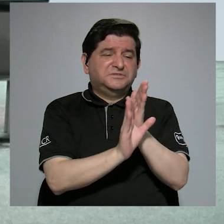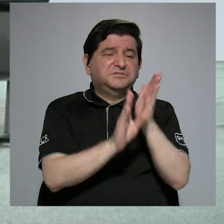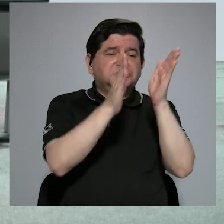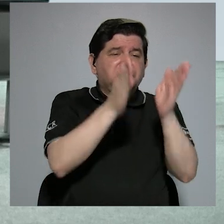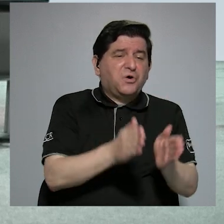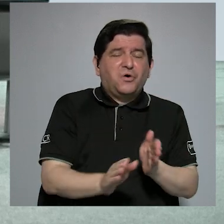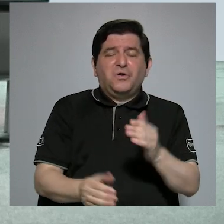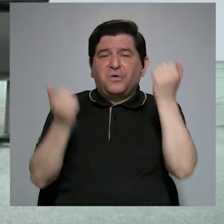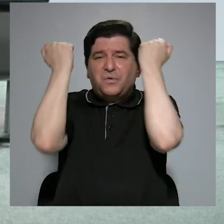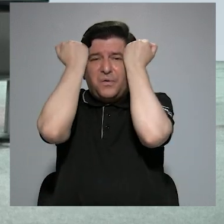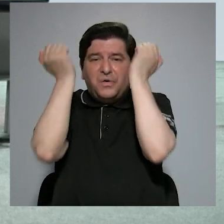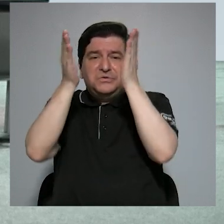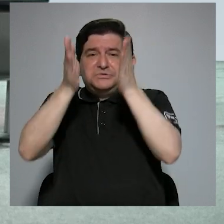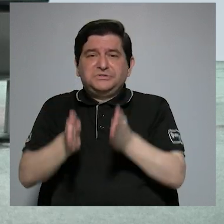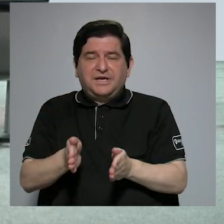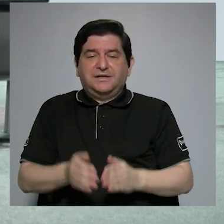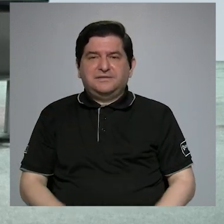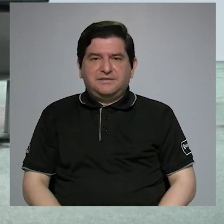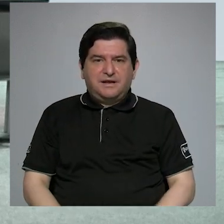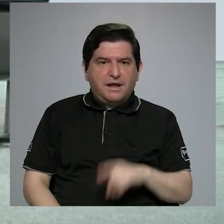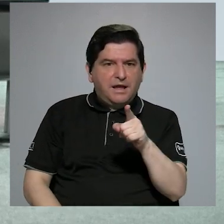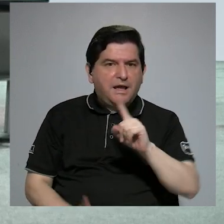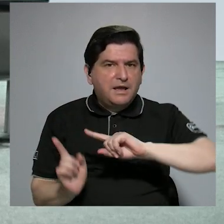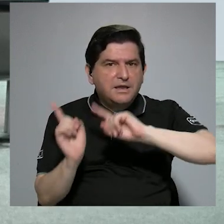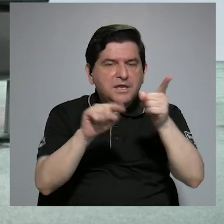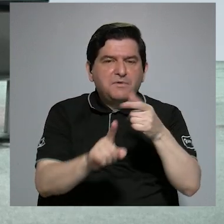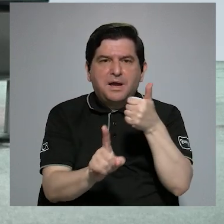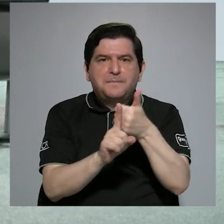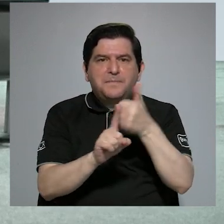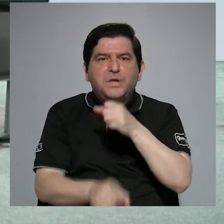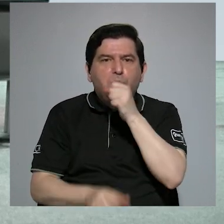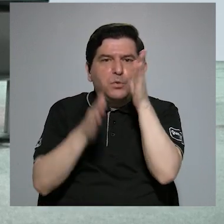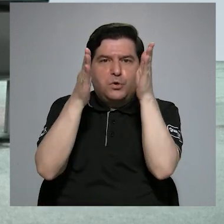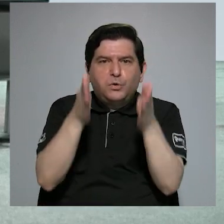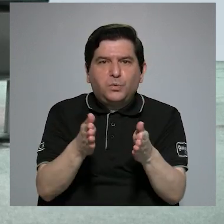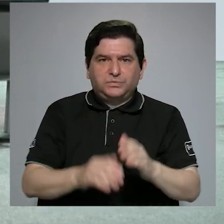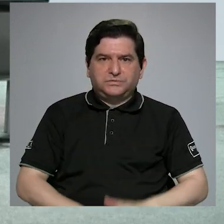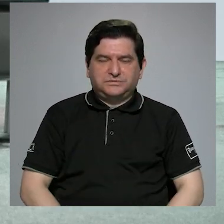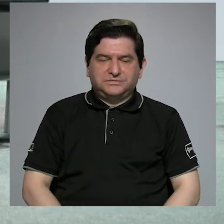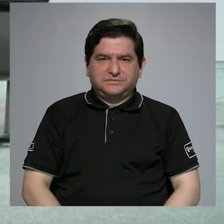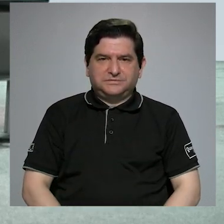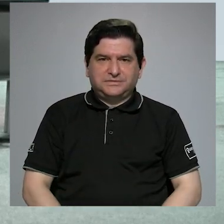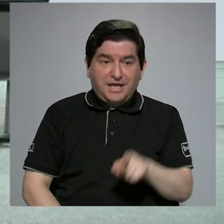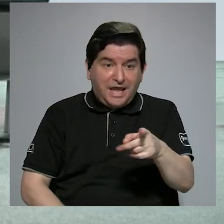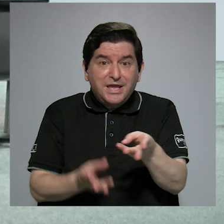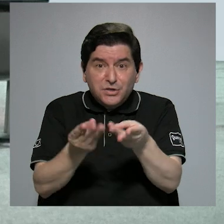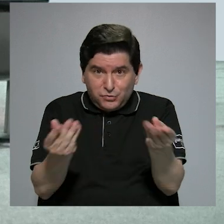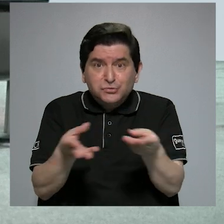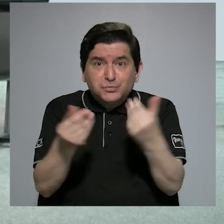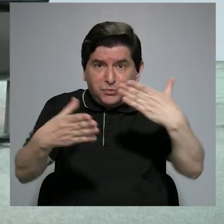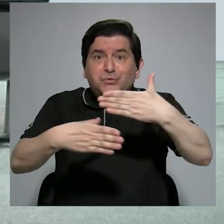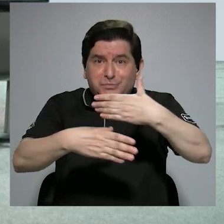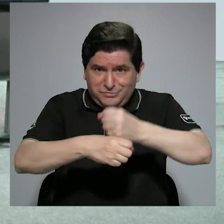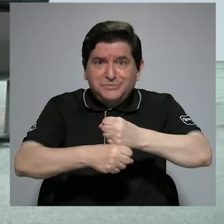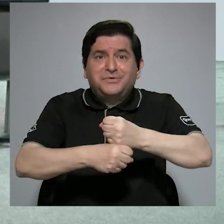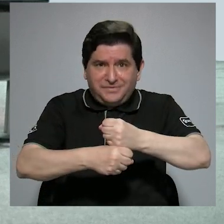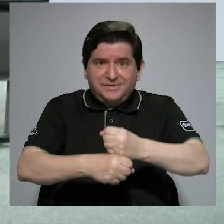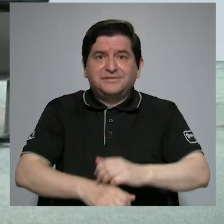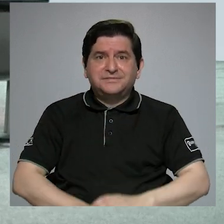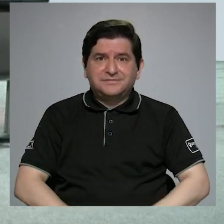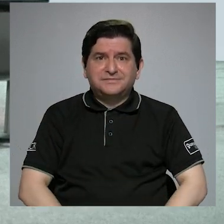son los psicólogos, los psiquiatras, y aquí están yendo los propios locutores, quienes están produciendo